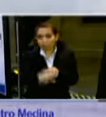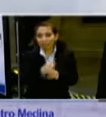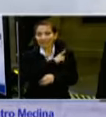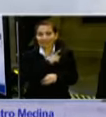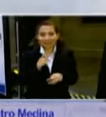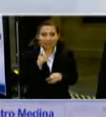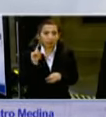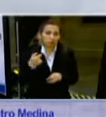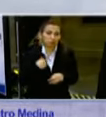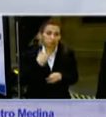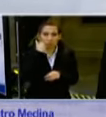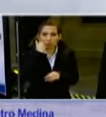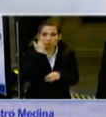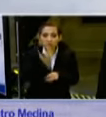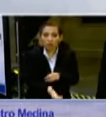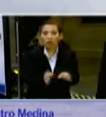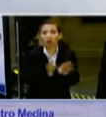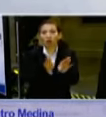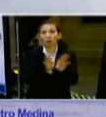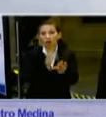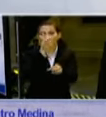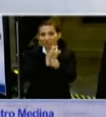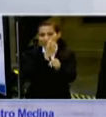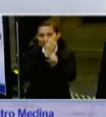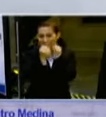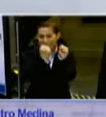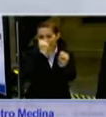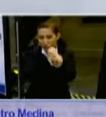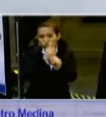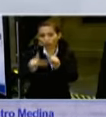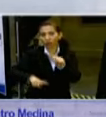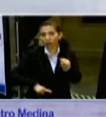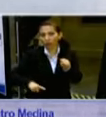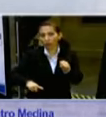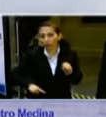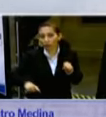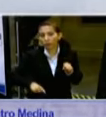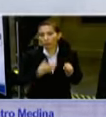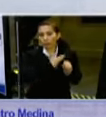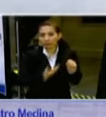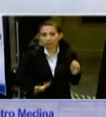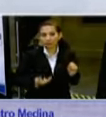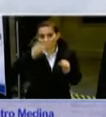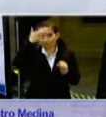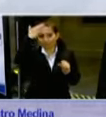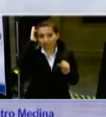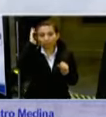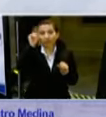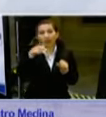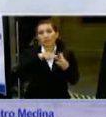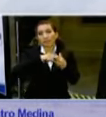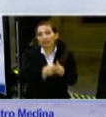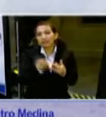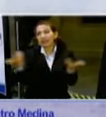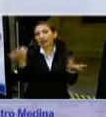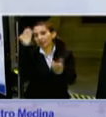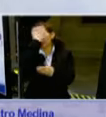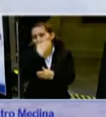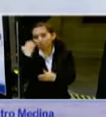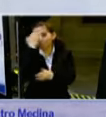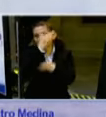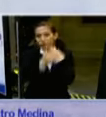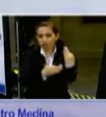ser. Yo quisiera, como estamos en el tercer año del gobierno del presidente Peña Nieto, empezar a hacer una evaluación de dónde